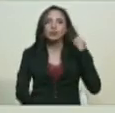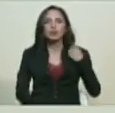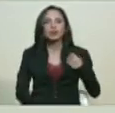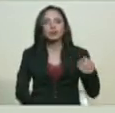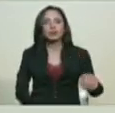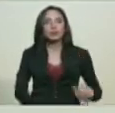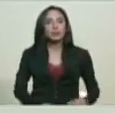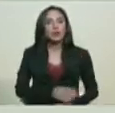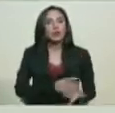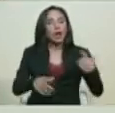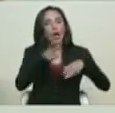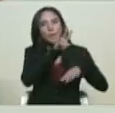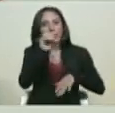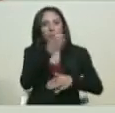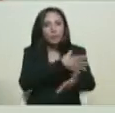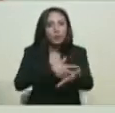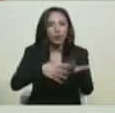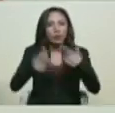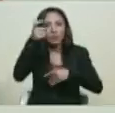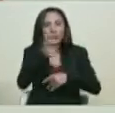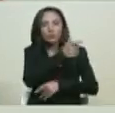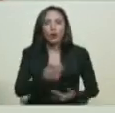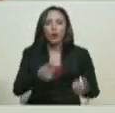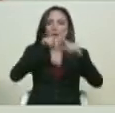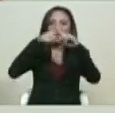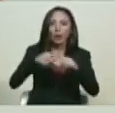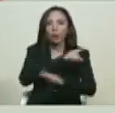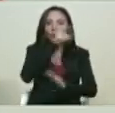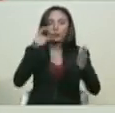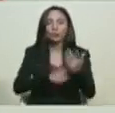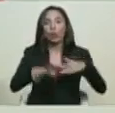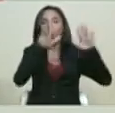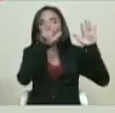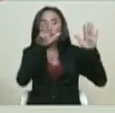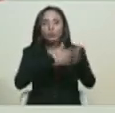20.527.571 electores y electoras inscritas, con un total de